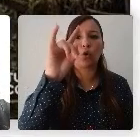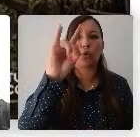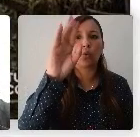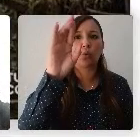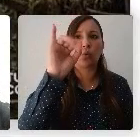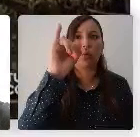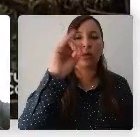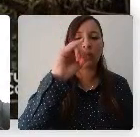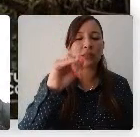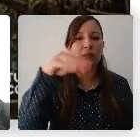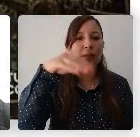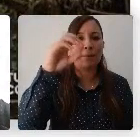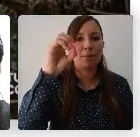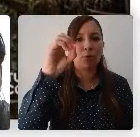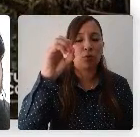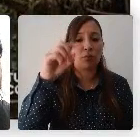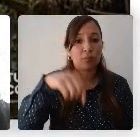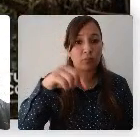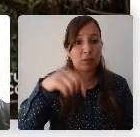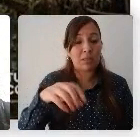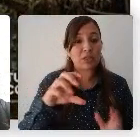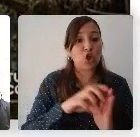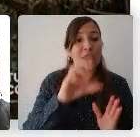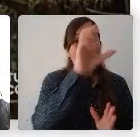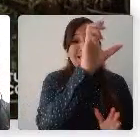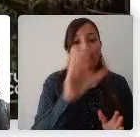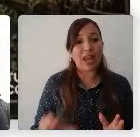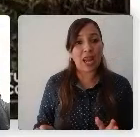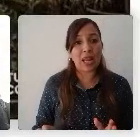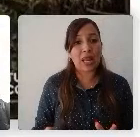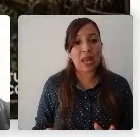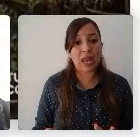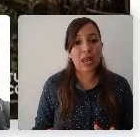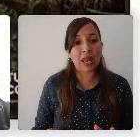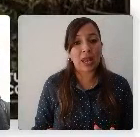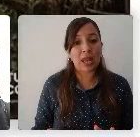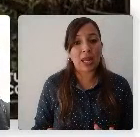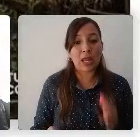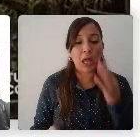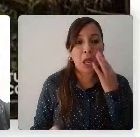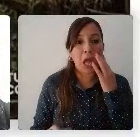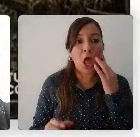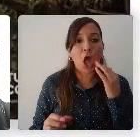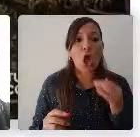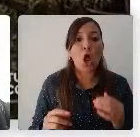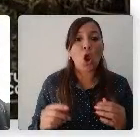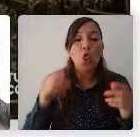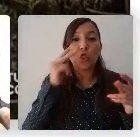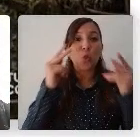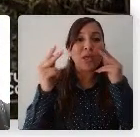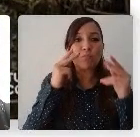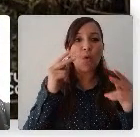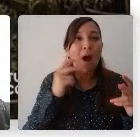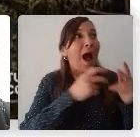También tenemos emprendimientos en la zona centro, ¿no? Que están más ligadas al tema de turismo de aventura, ¿no? Como es